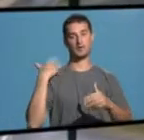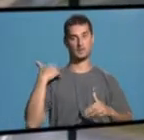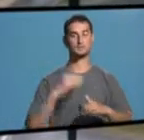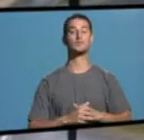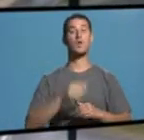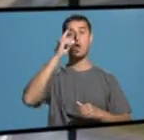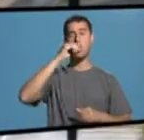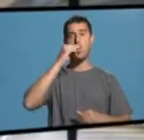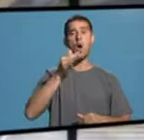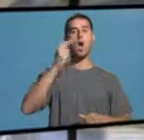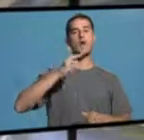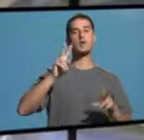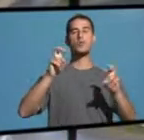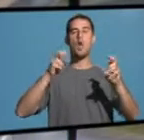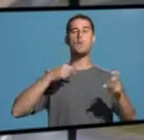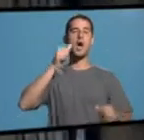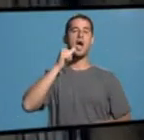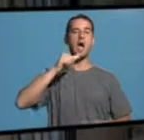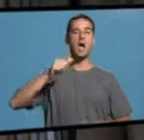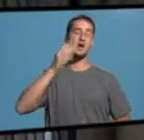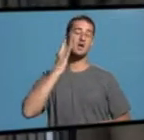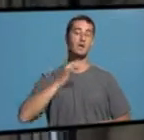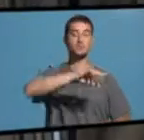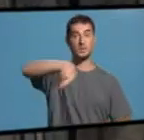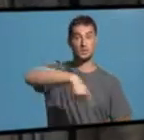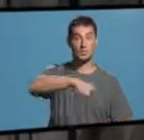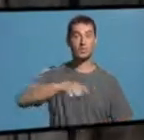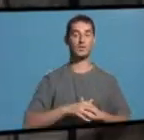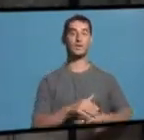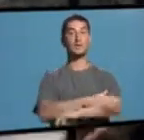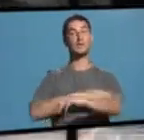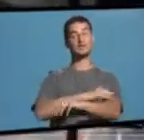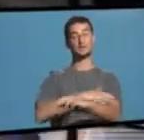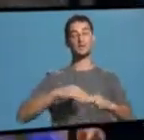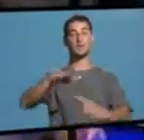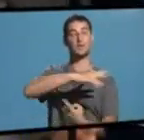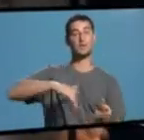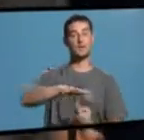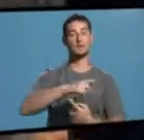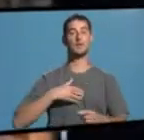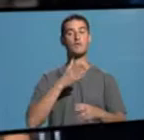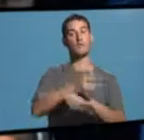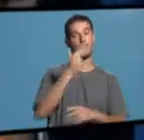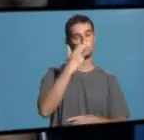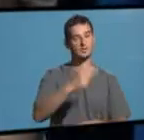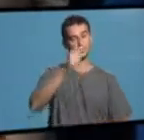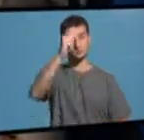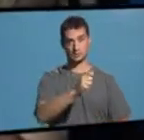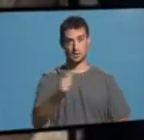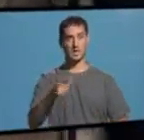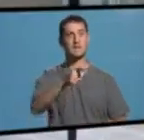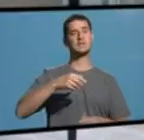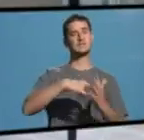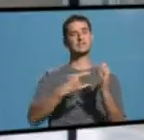Lugo dispón de nova depuradora de aguas residuais. A ministra de Medio Ambiente inaugurou esta semana as instalacións que dispoñen dun sistema de depuración